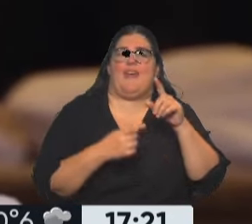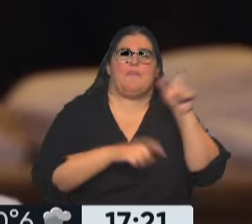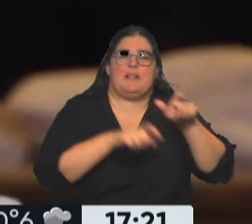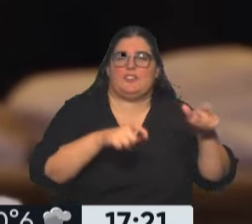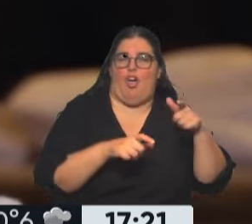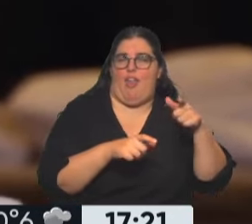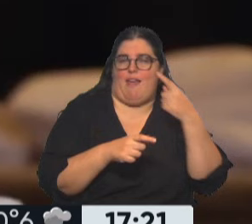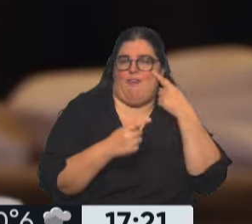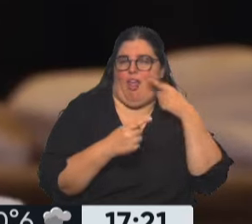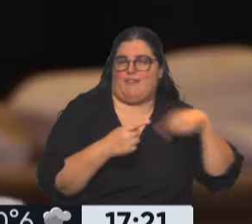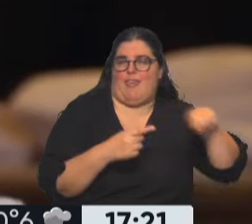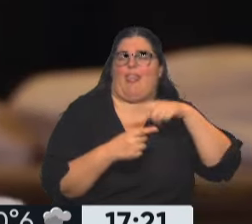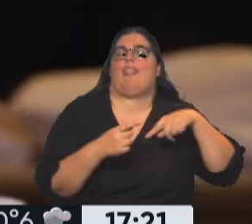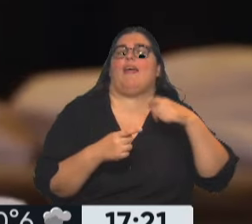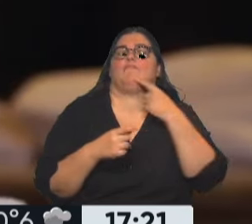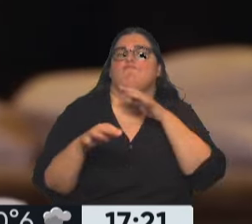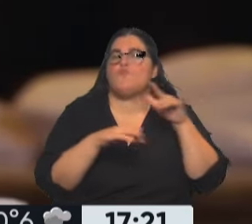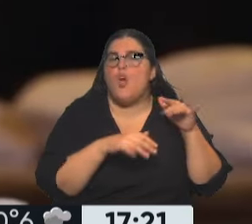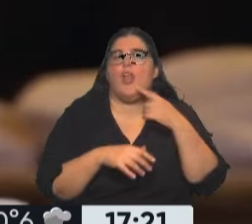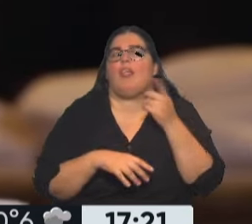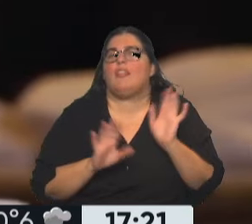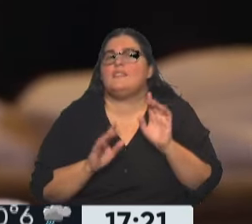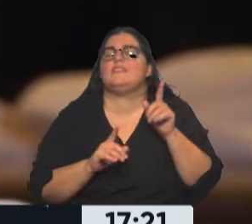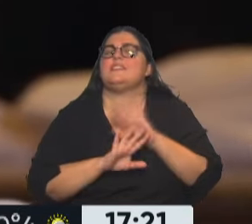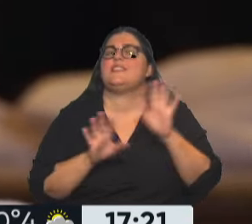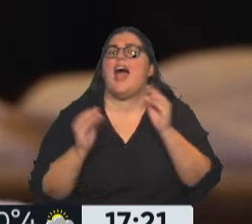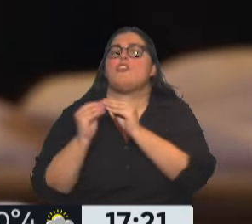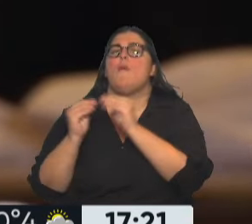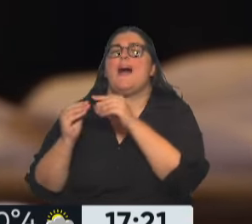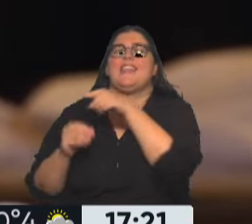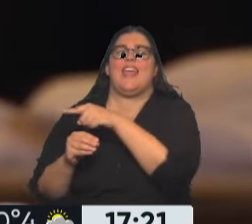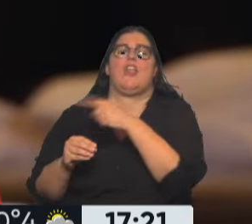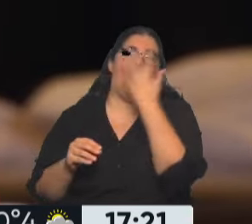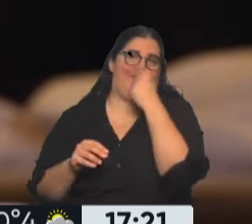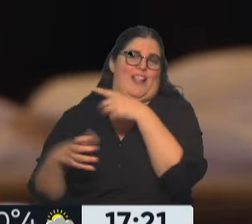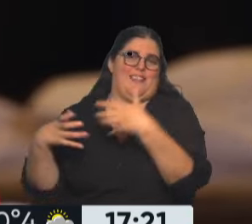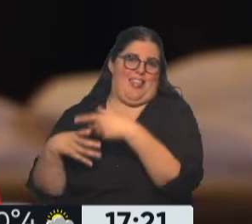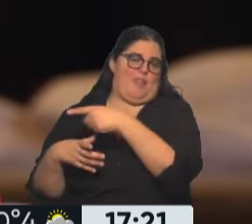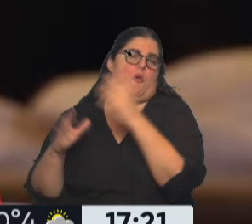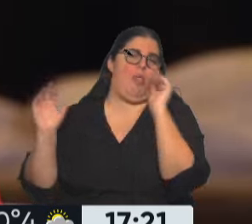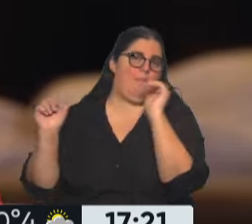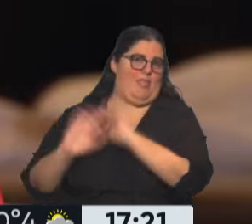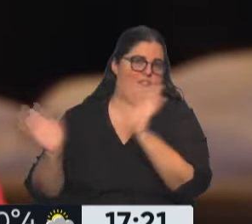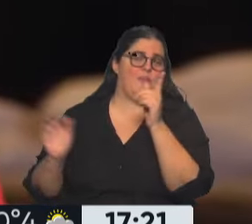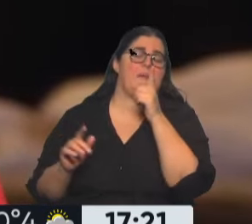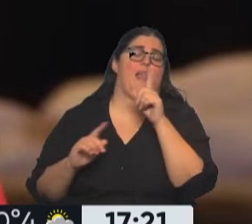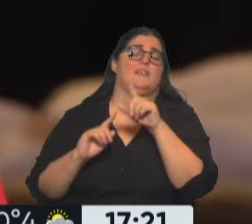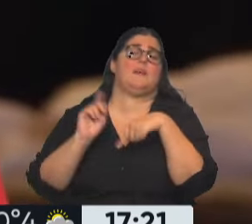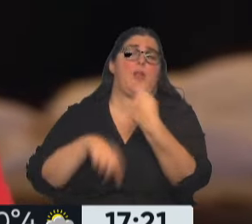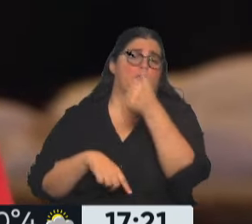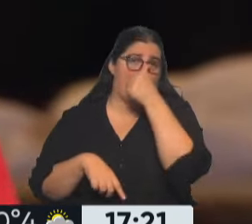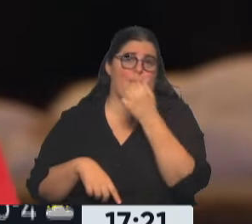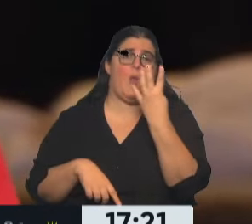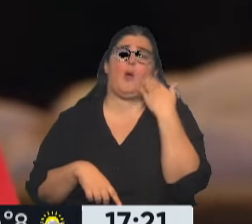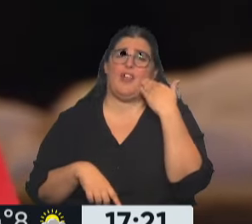suerte para la Argentina, se dice que él ya se despidió de sus compañeros. Se dice también que su último partido será el próximo domingo a las